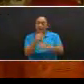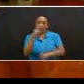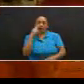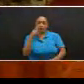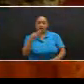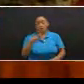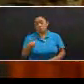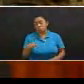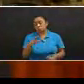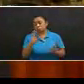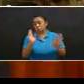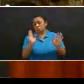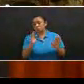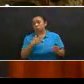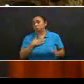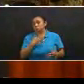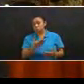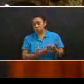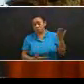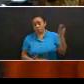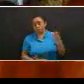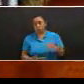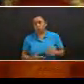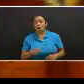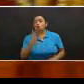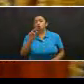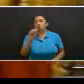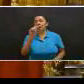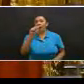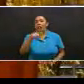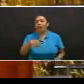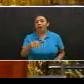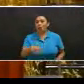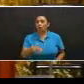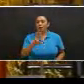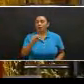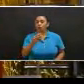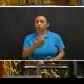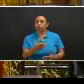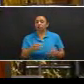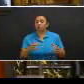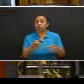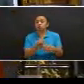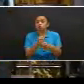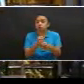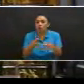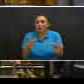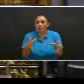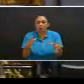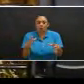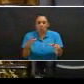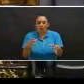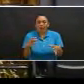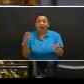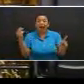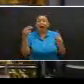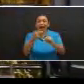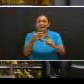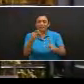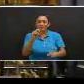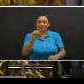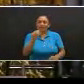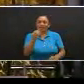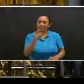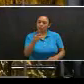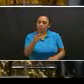como ya no quieres que te bendiga, me voy a ir. Ah, no, ahora no te vas, ahora no te suelto hasta que me bendigas. Y usted mira